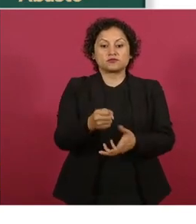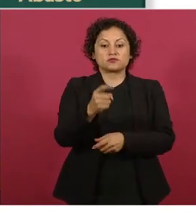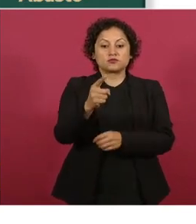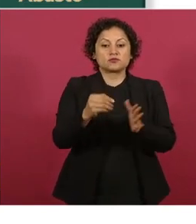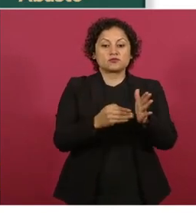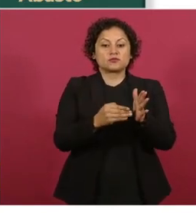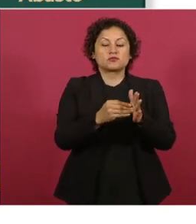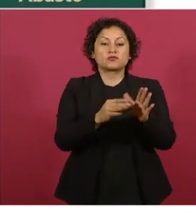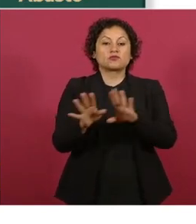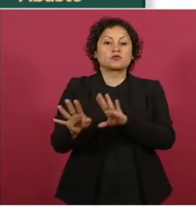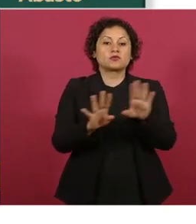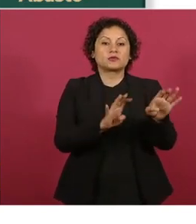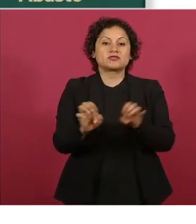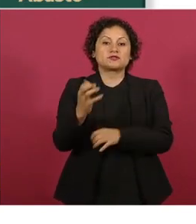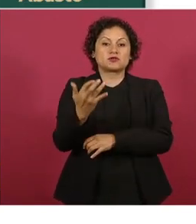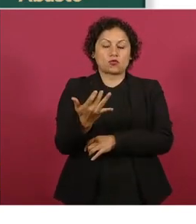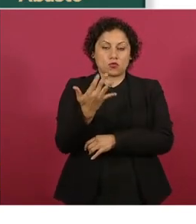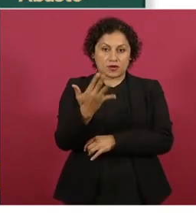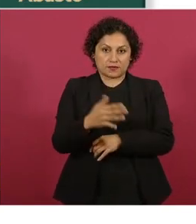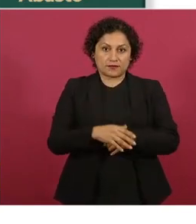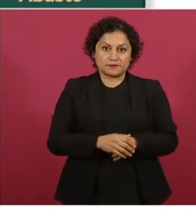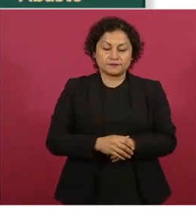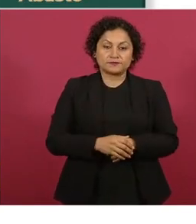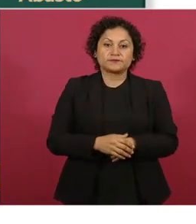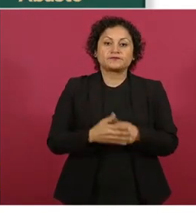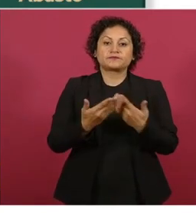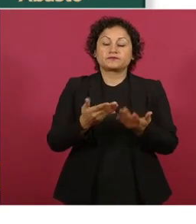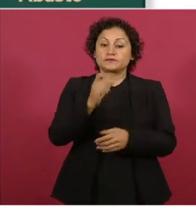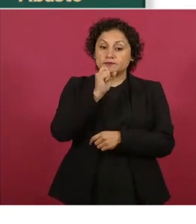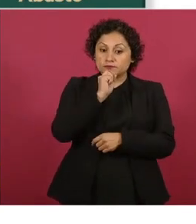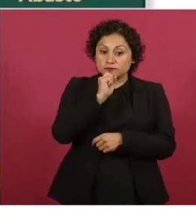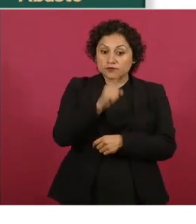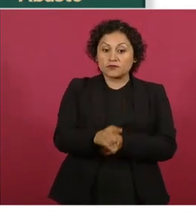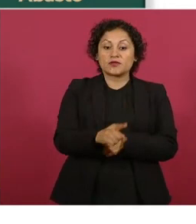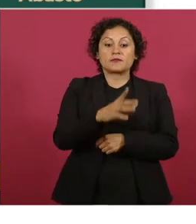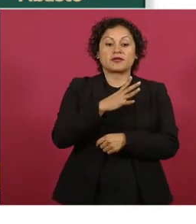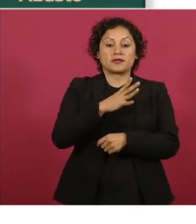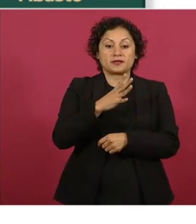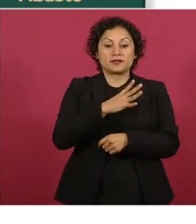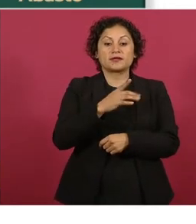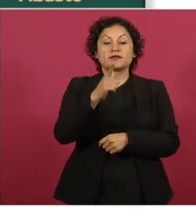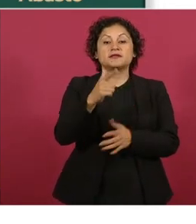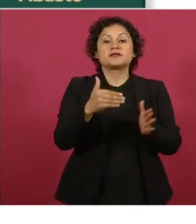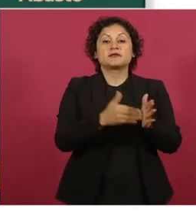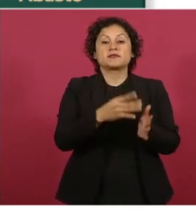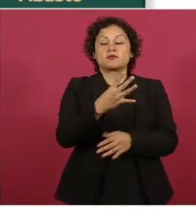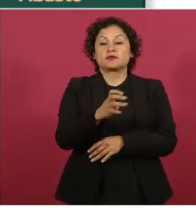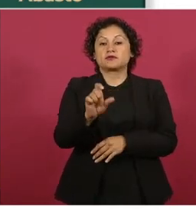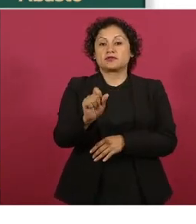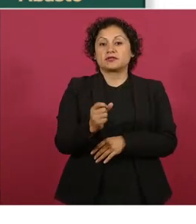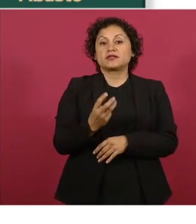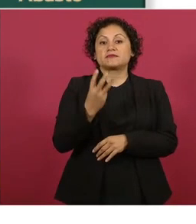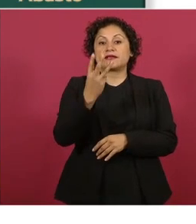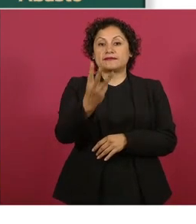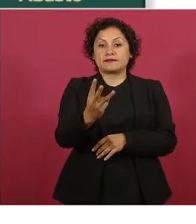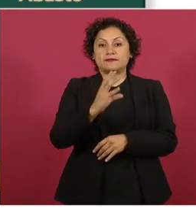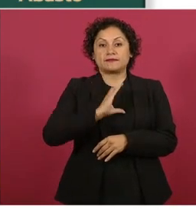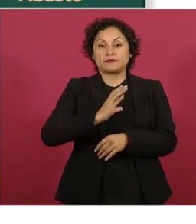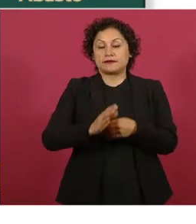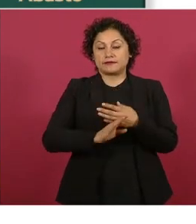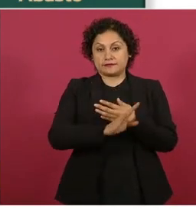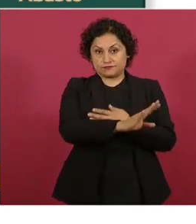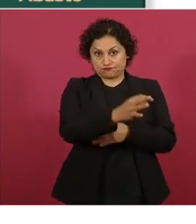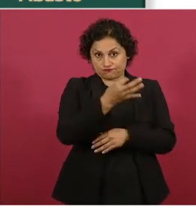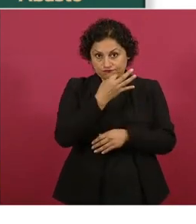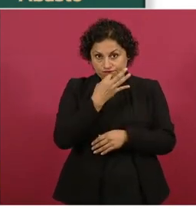Baja California. También se han brindado 7.423 sesiones de quimioterapia para población sin seguridad